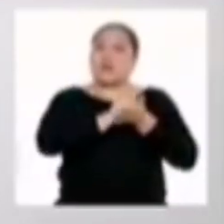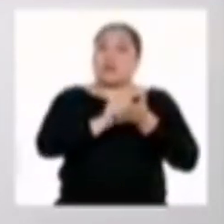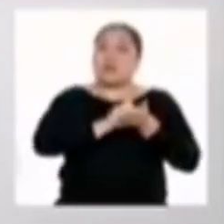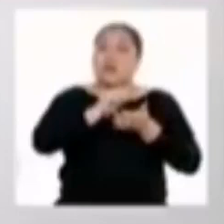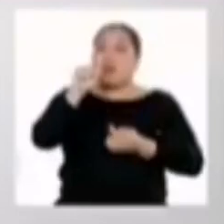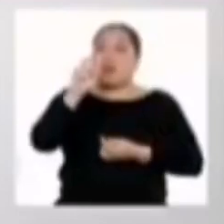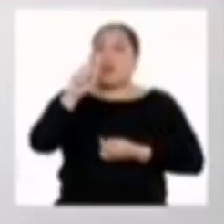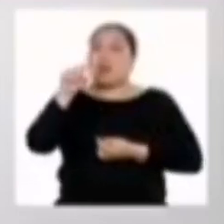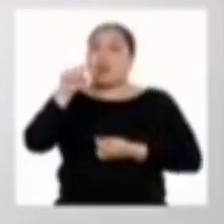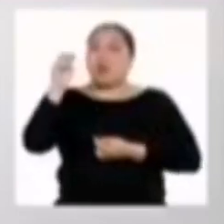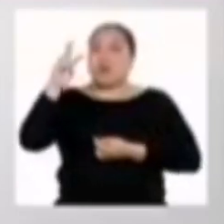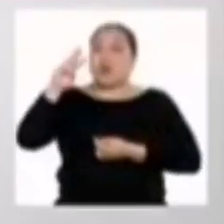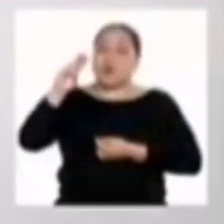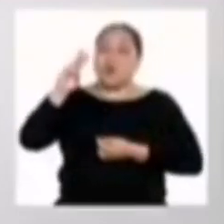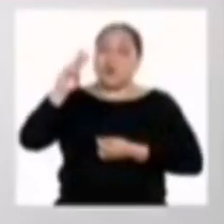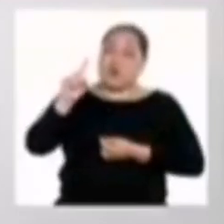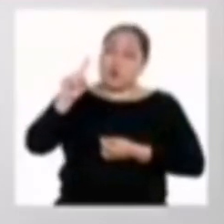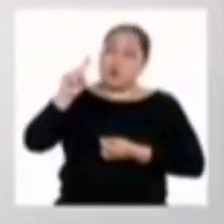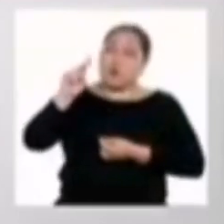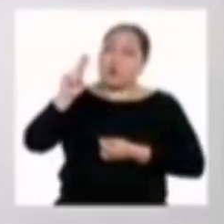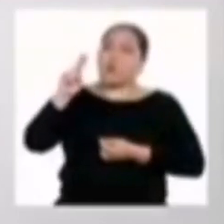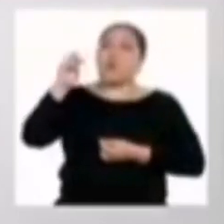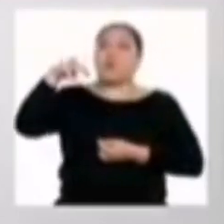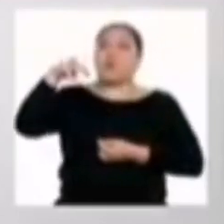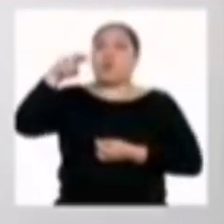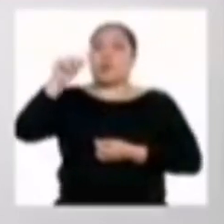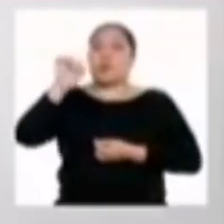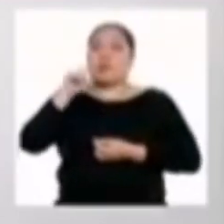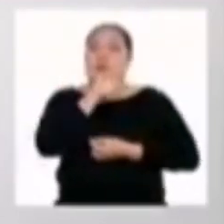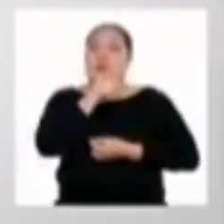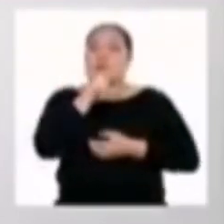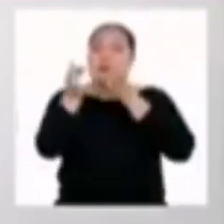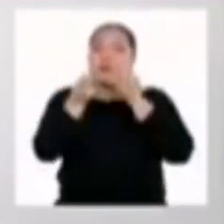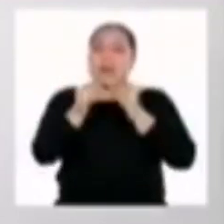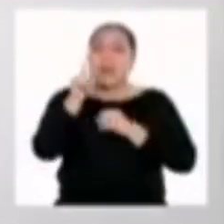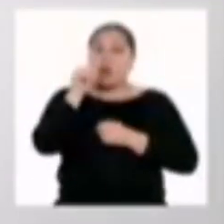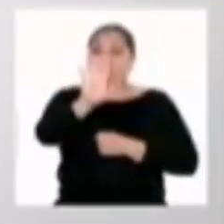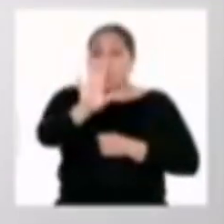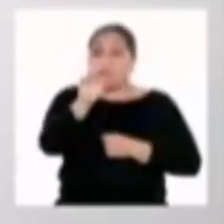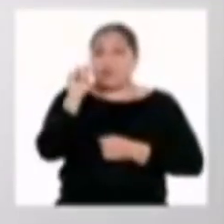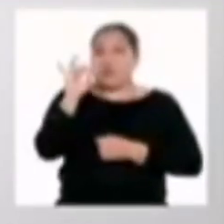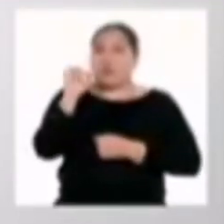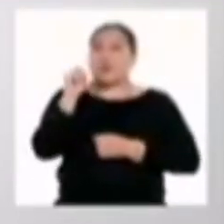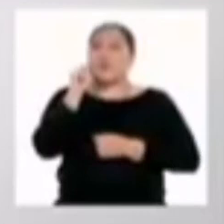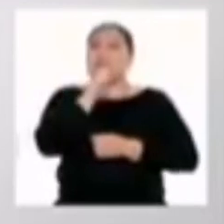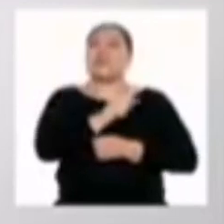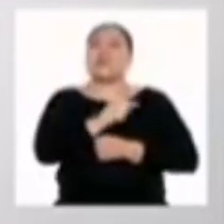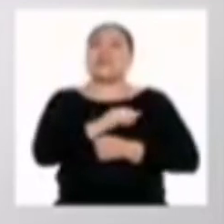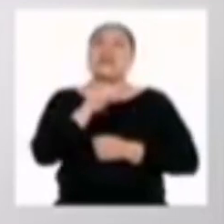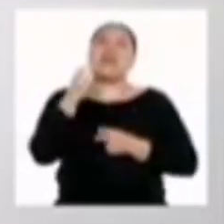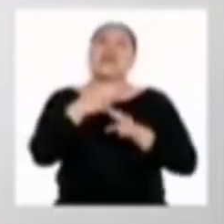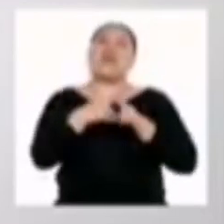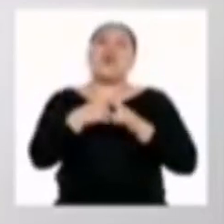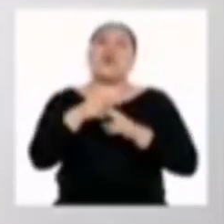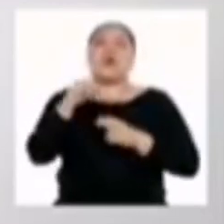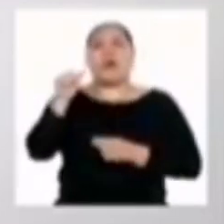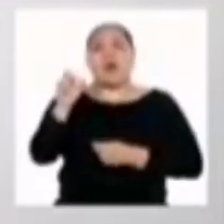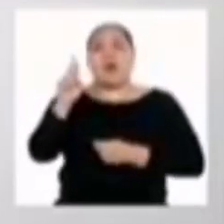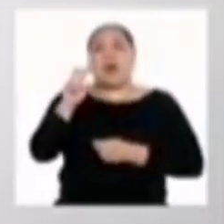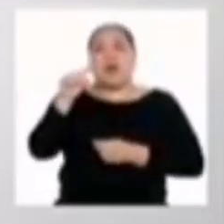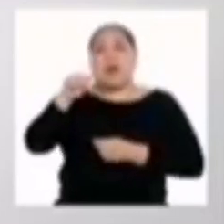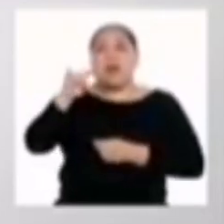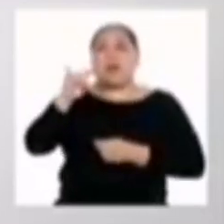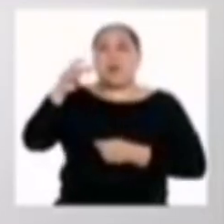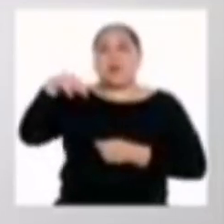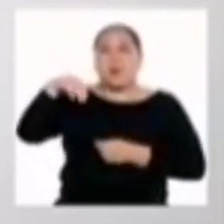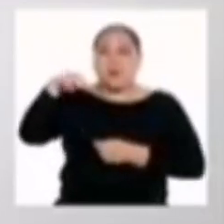los responsables de desarrollar la tesis que estás planteando. Por eso se les llama argumentos. Es